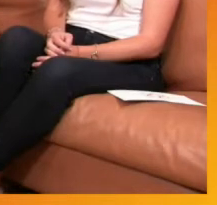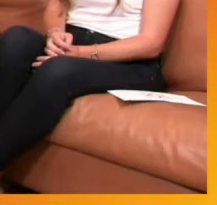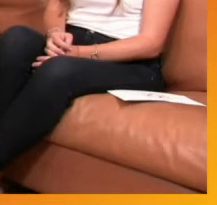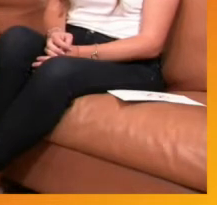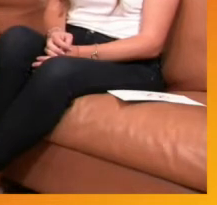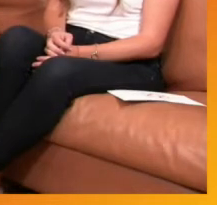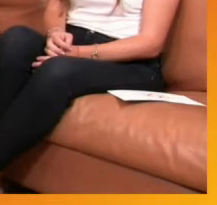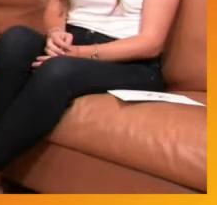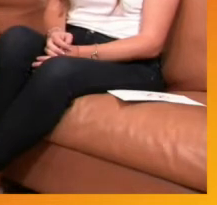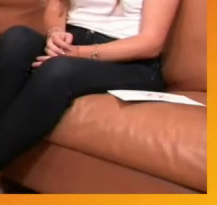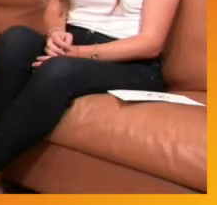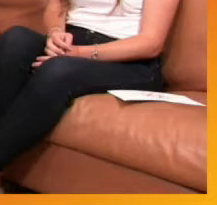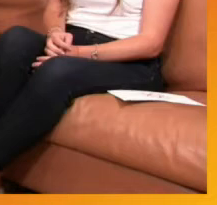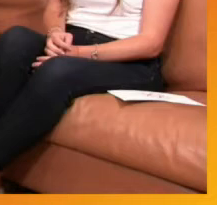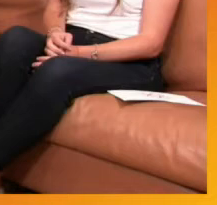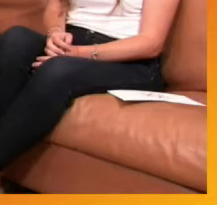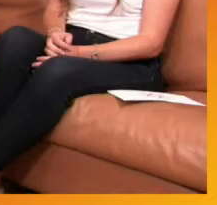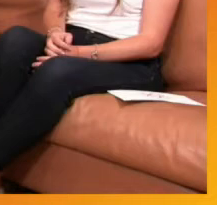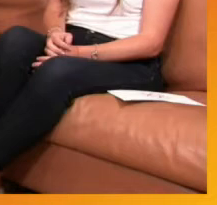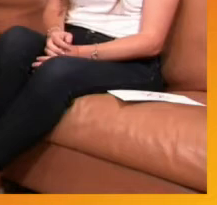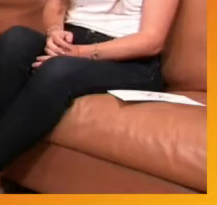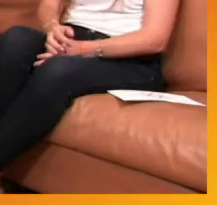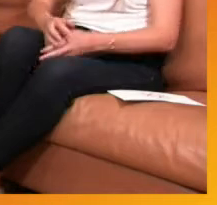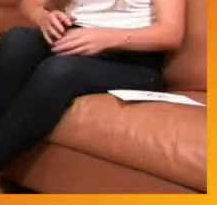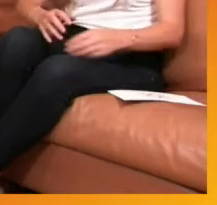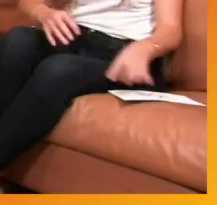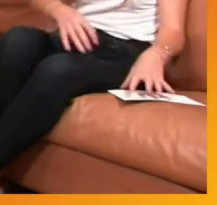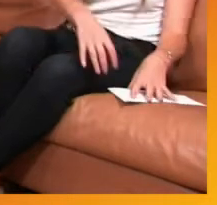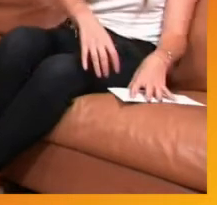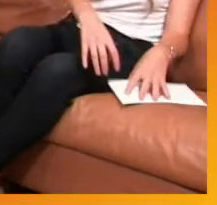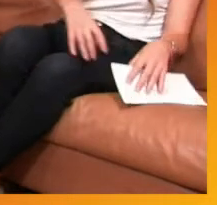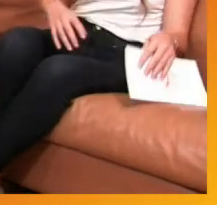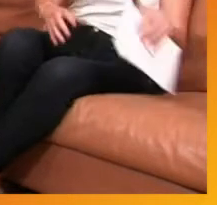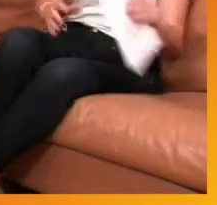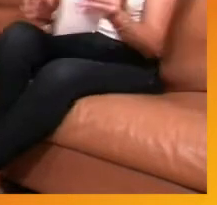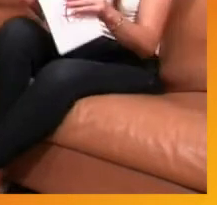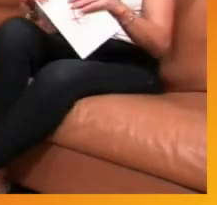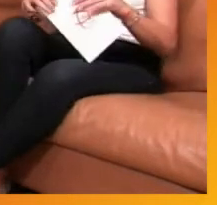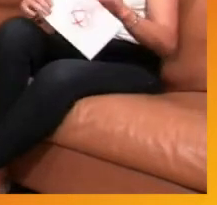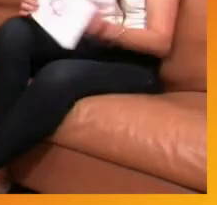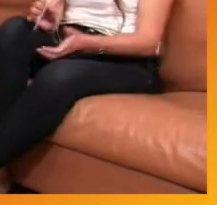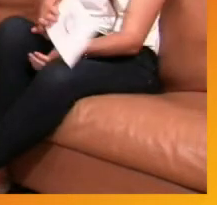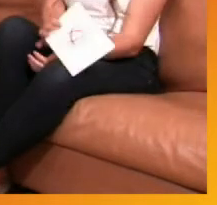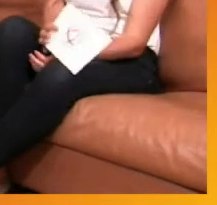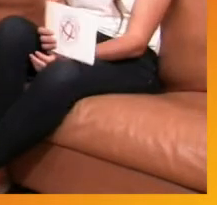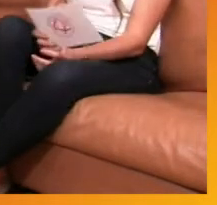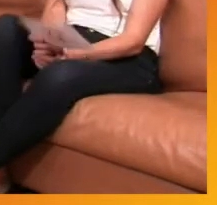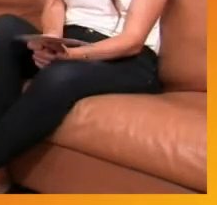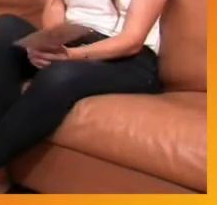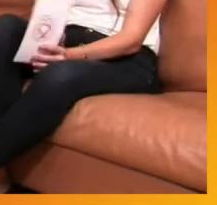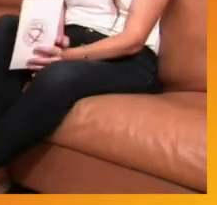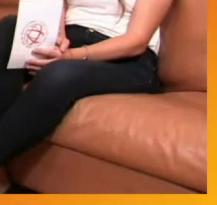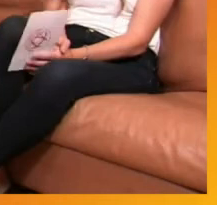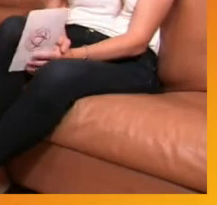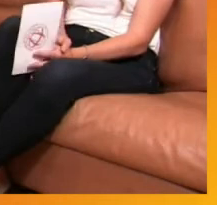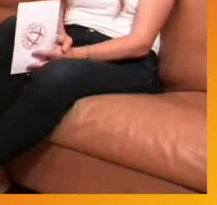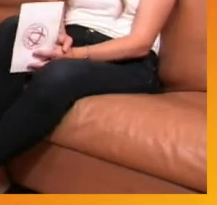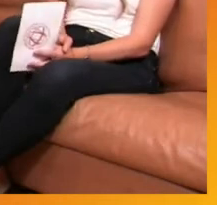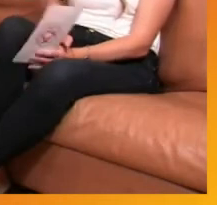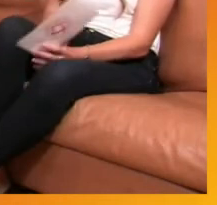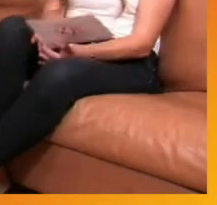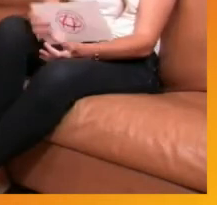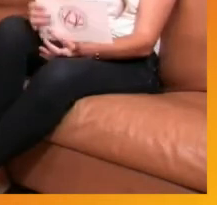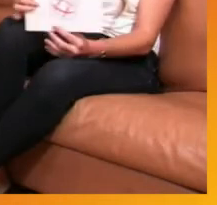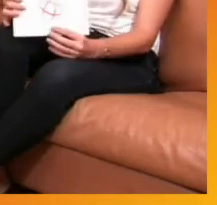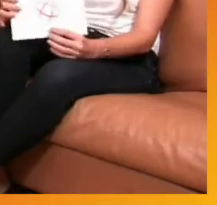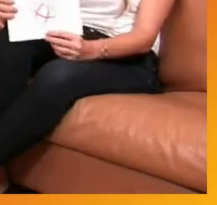quiebra, una bofetada de realidad sobre emprendimiento y empresas en crecimiento. En 2015 comienza a publicar contenido